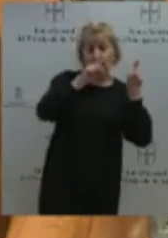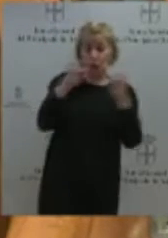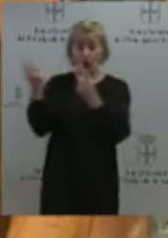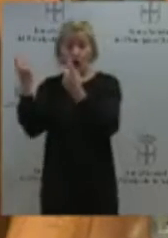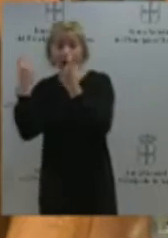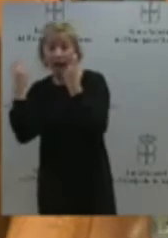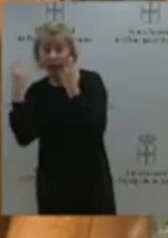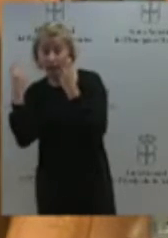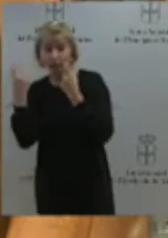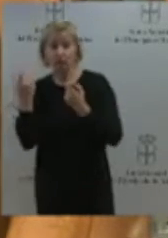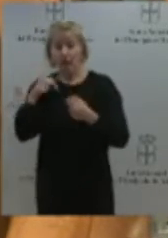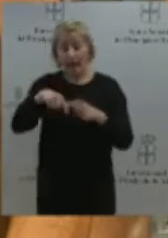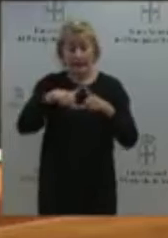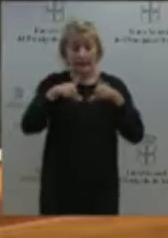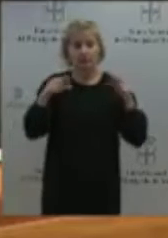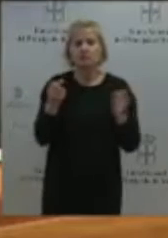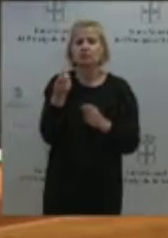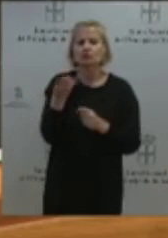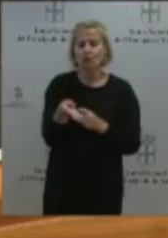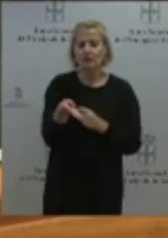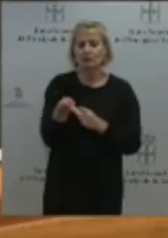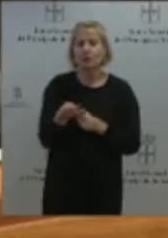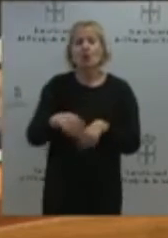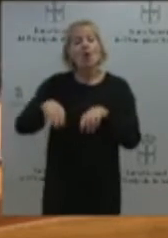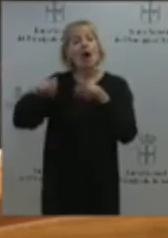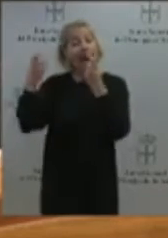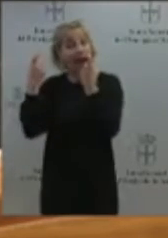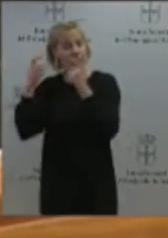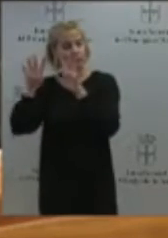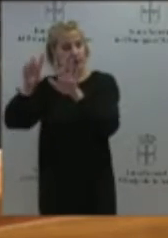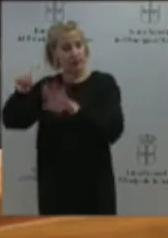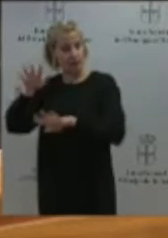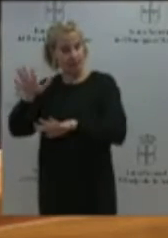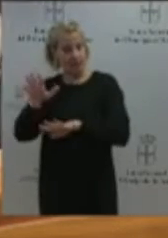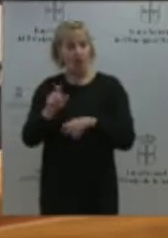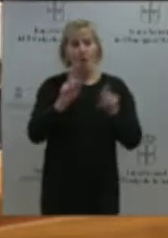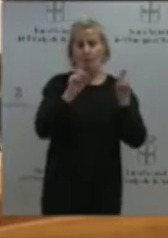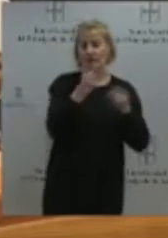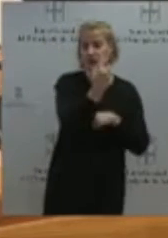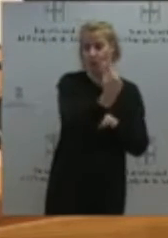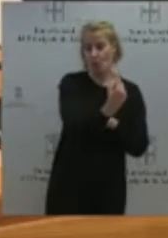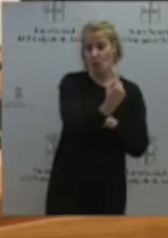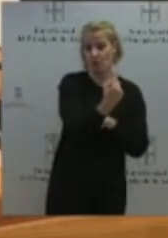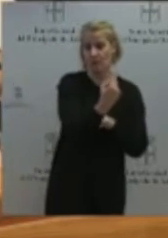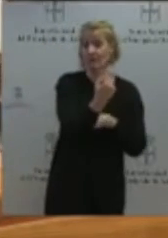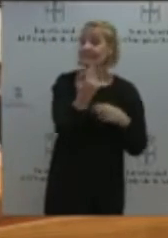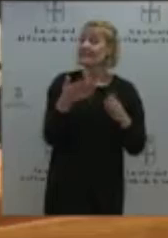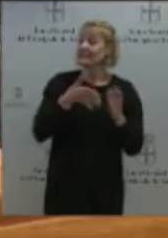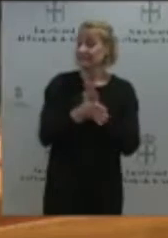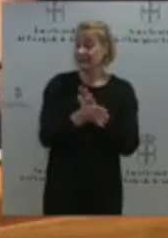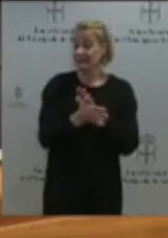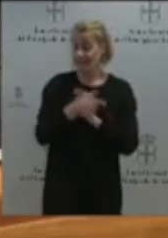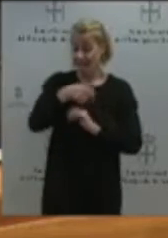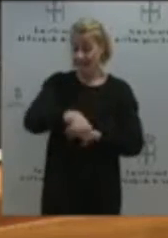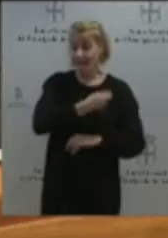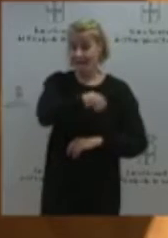son 9,5 alumnos por cada profesor. Son las ratios de las más bajas de España. De las más bajas. Y